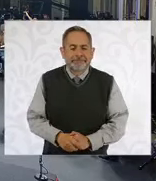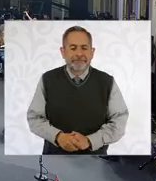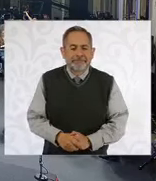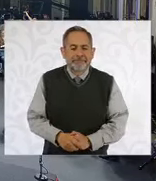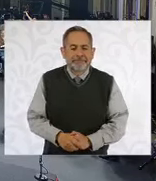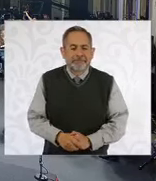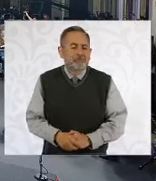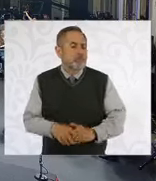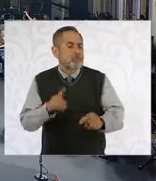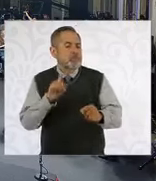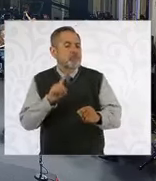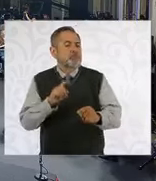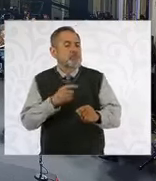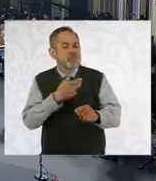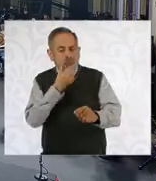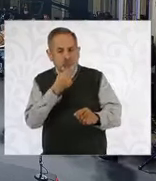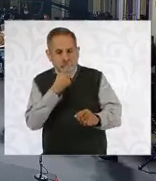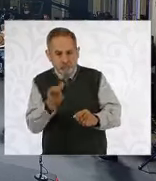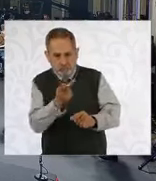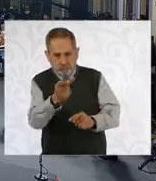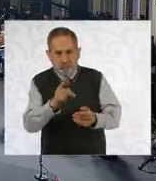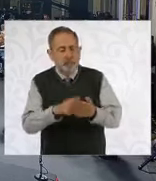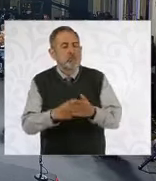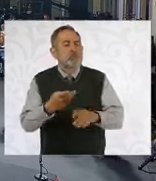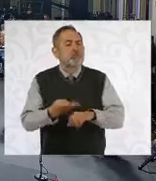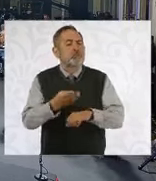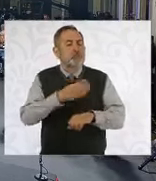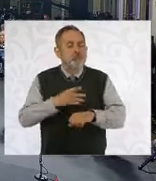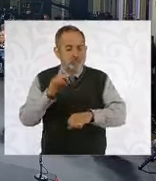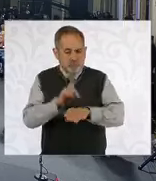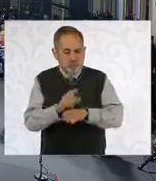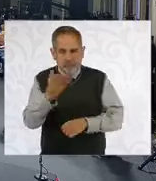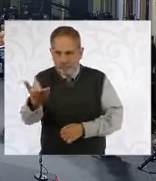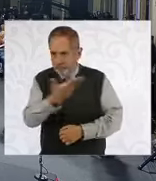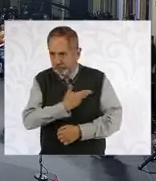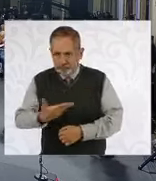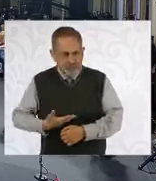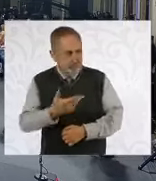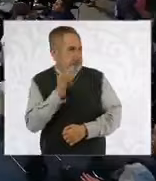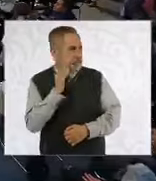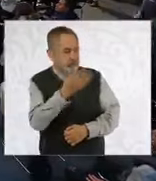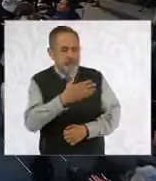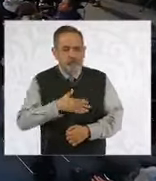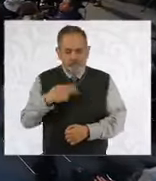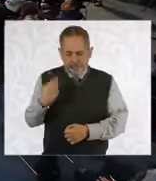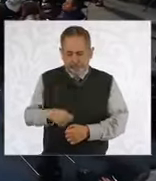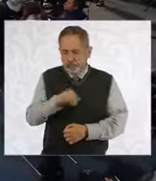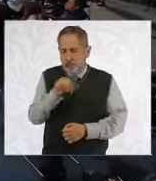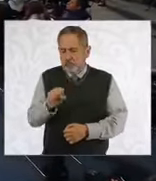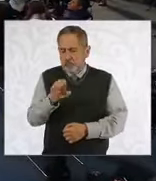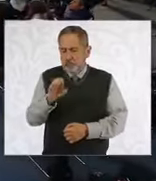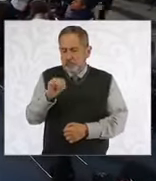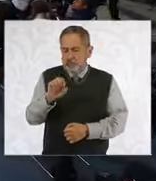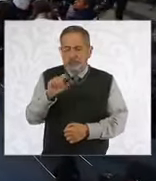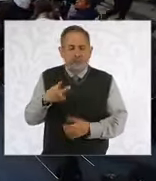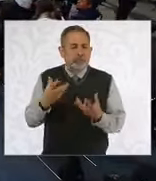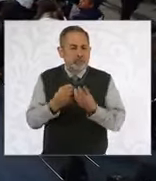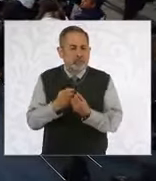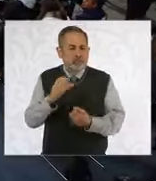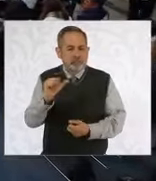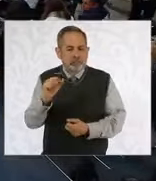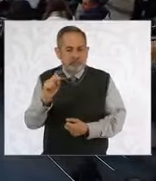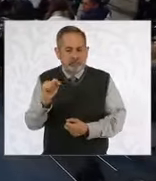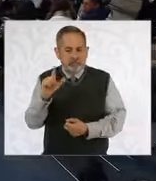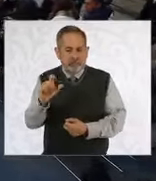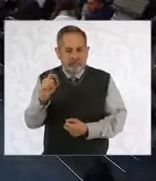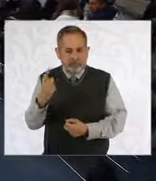Muy buenos días, presidenta, integrantes del gabinete, fiscal José Manuel Fuentes de Capital 21, el corazón de la